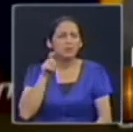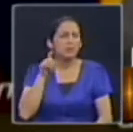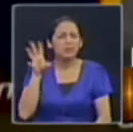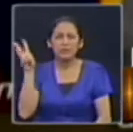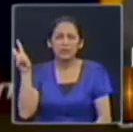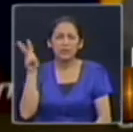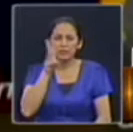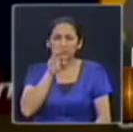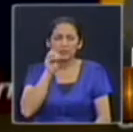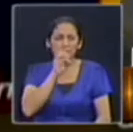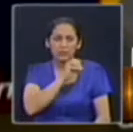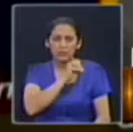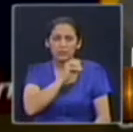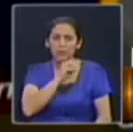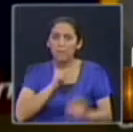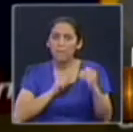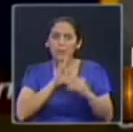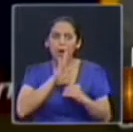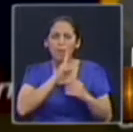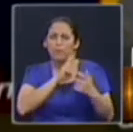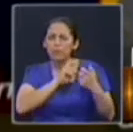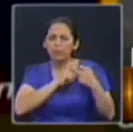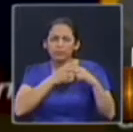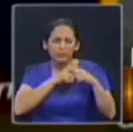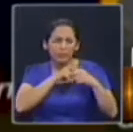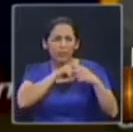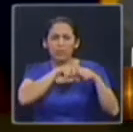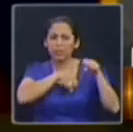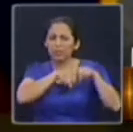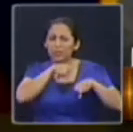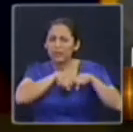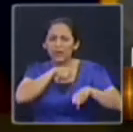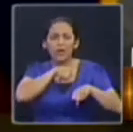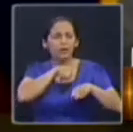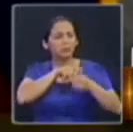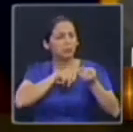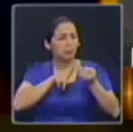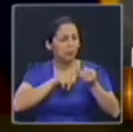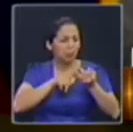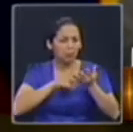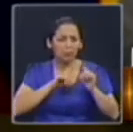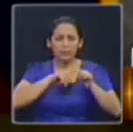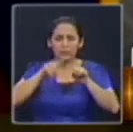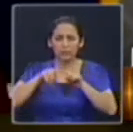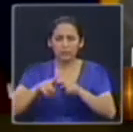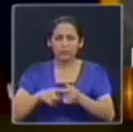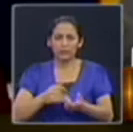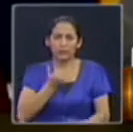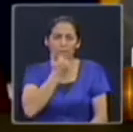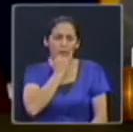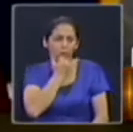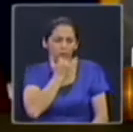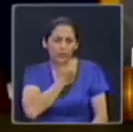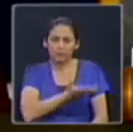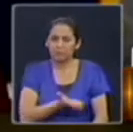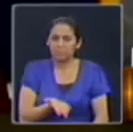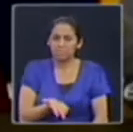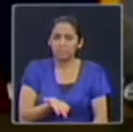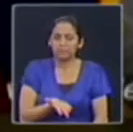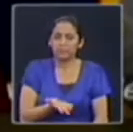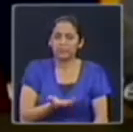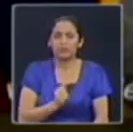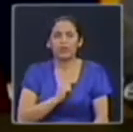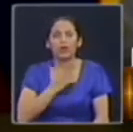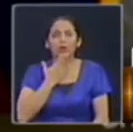de 640 obras con problemas que van desde fallas constructivas hasta inconsistencias legales. En varias de estas obras que